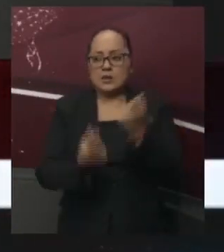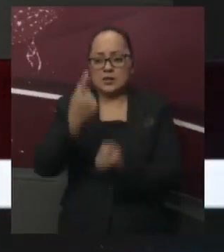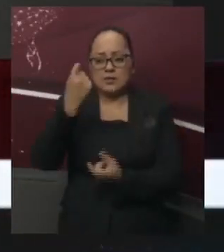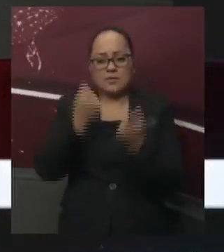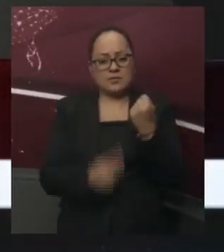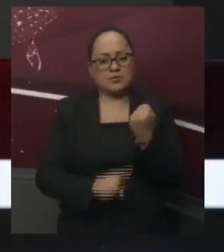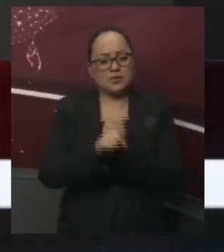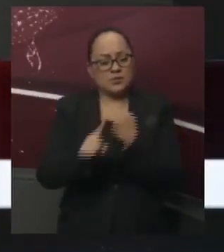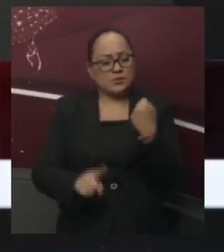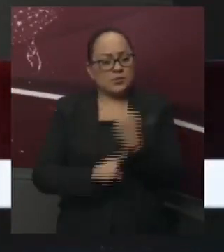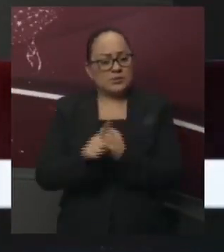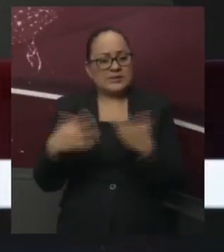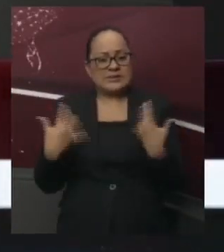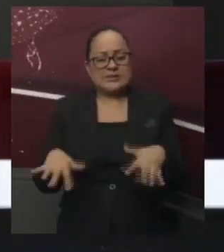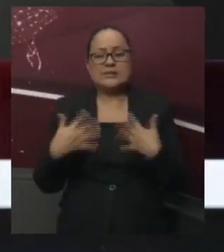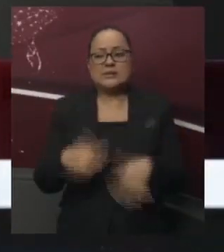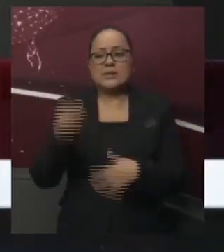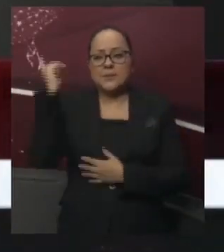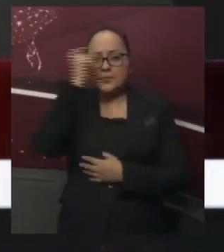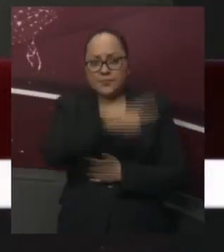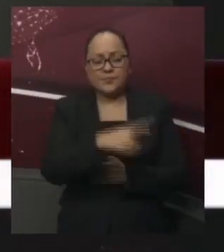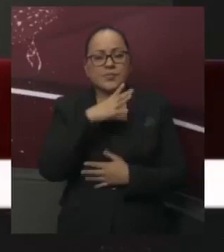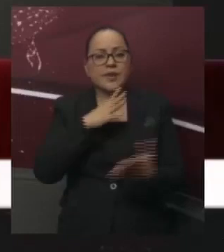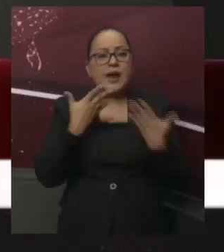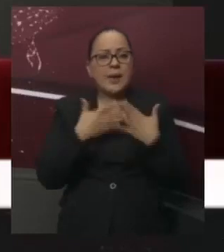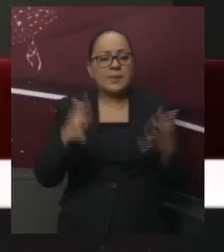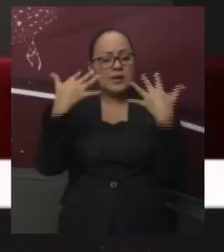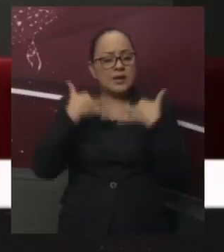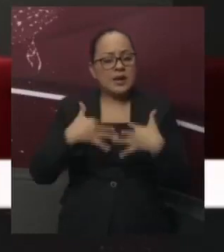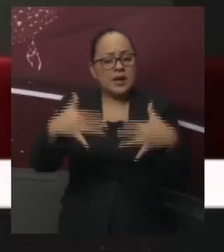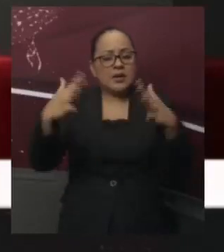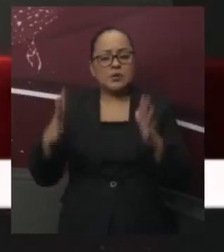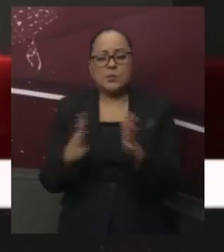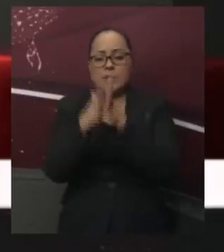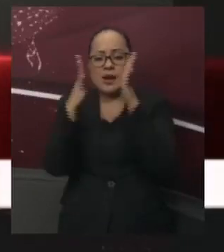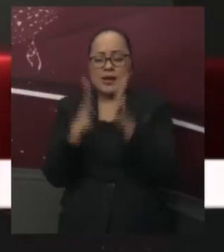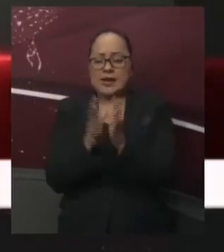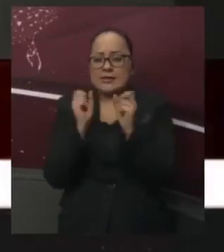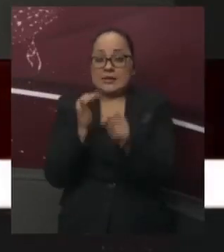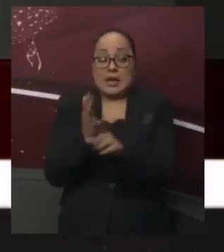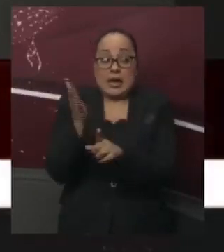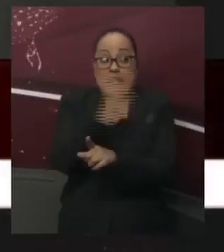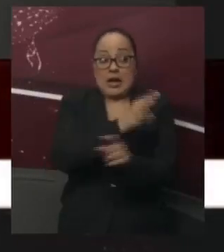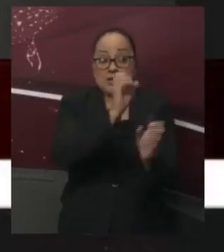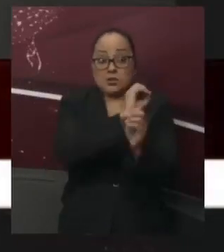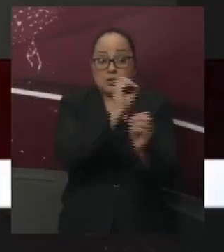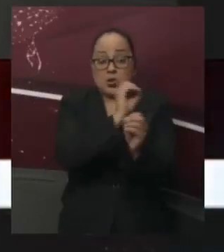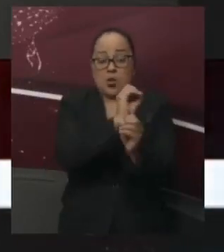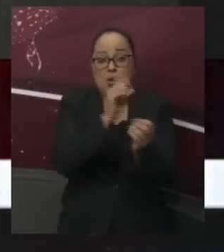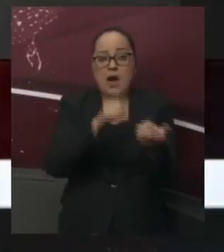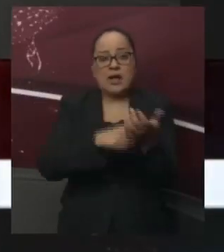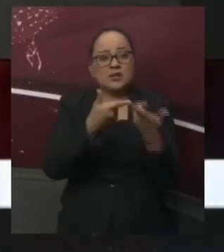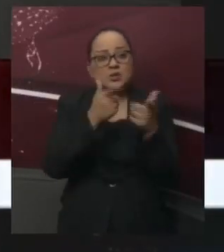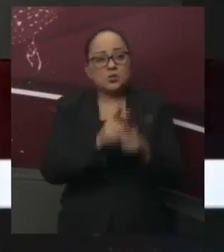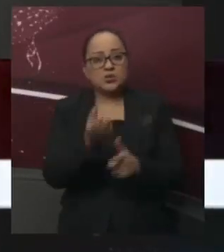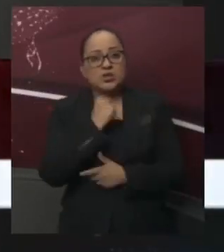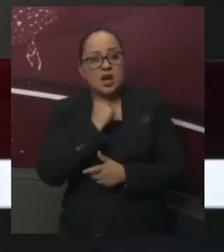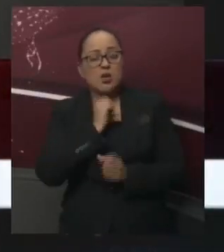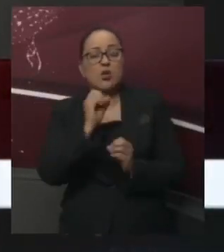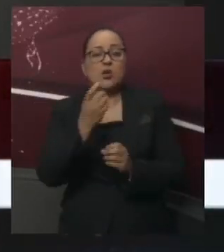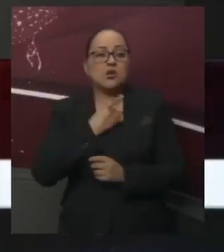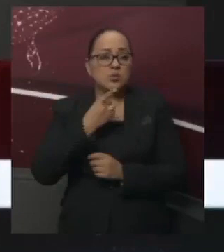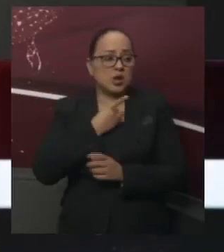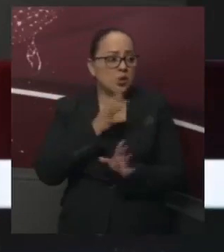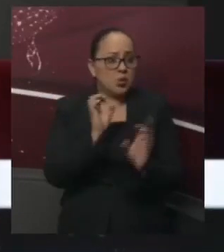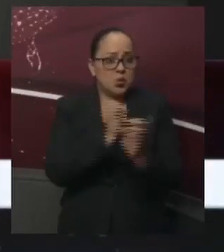Se hicieron mecanismos de parlamento abierto, algo que es algo sin precedente en ninguna legislatura pasada en el Congreso